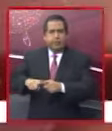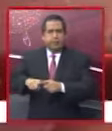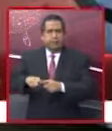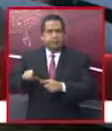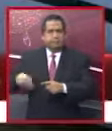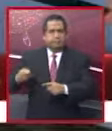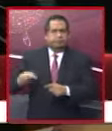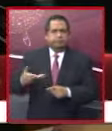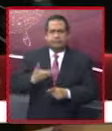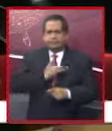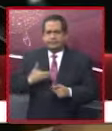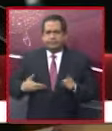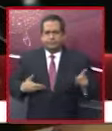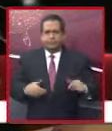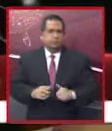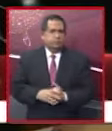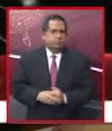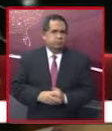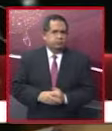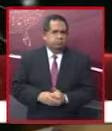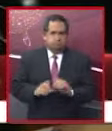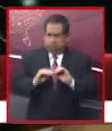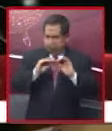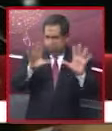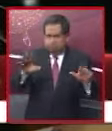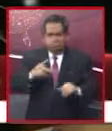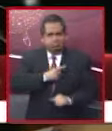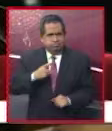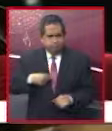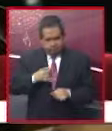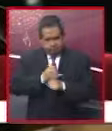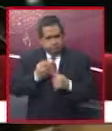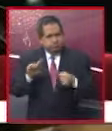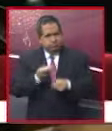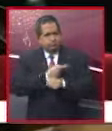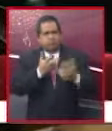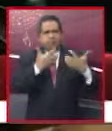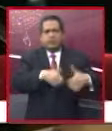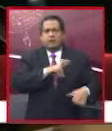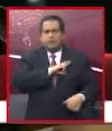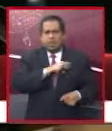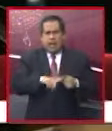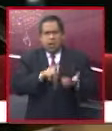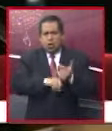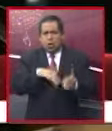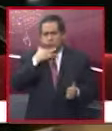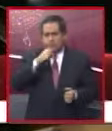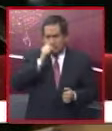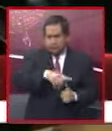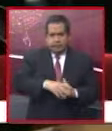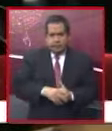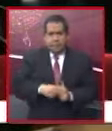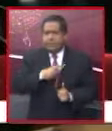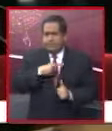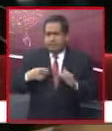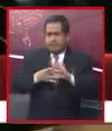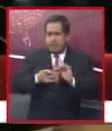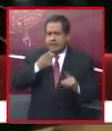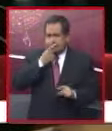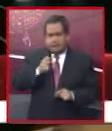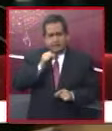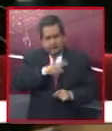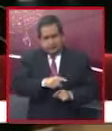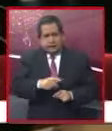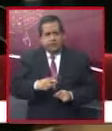Ejecutivo. Claro que hay que revisar el tema de la iniciativa privada y la corrupción que ahí está, porque también hay que decirlo, hay